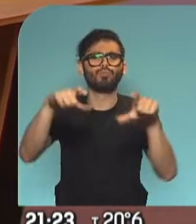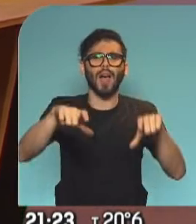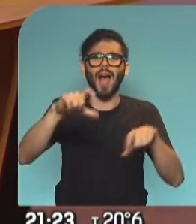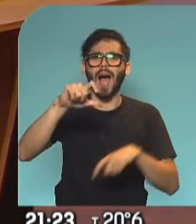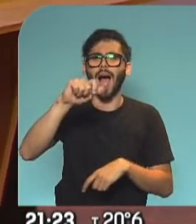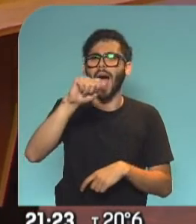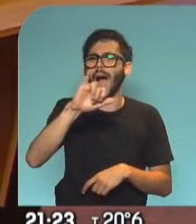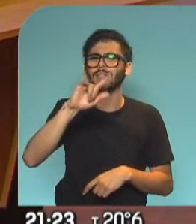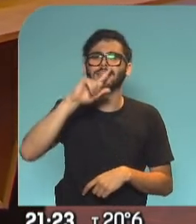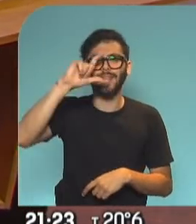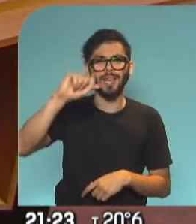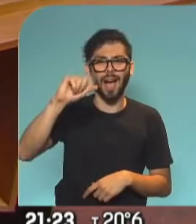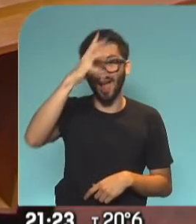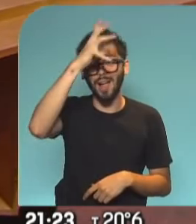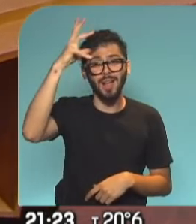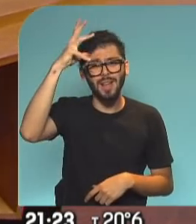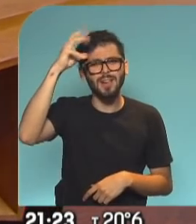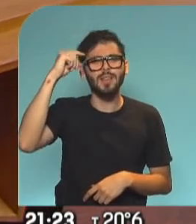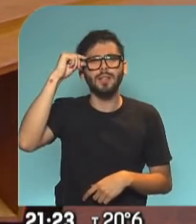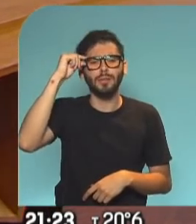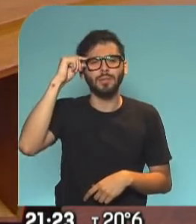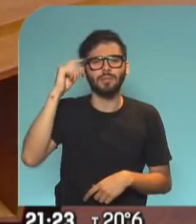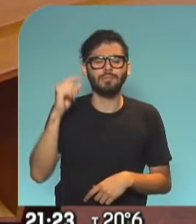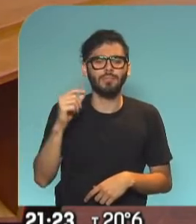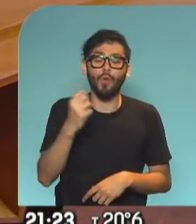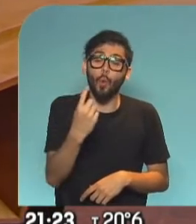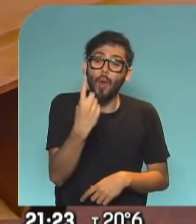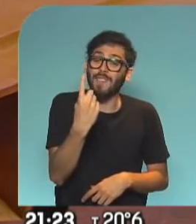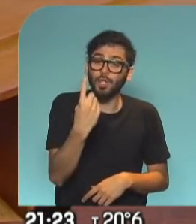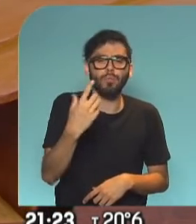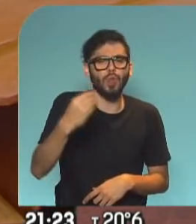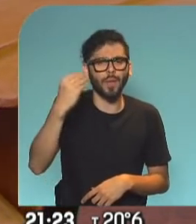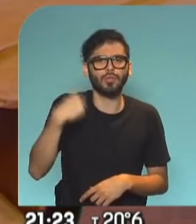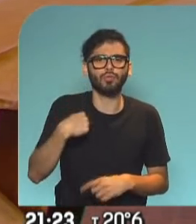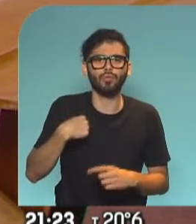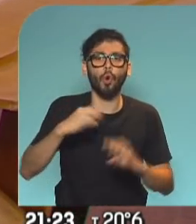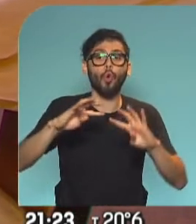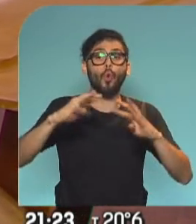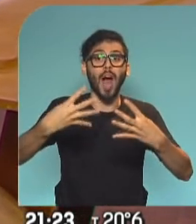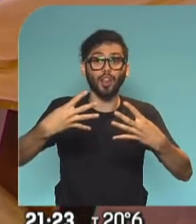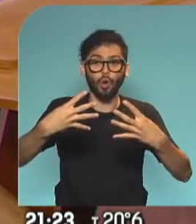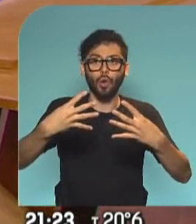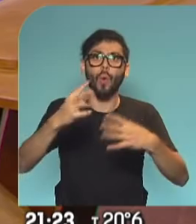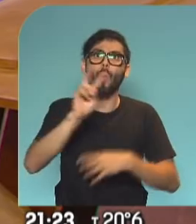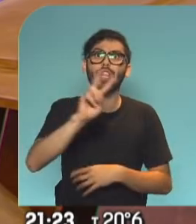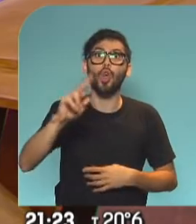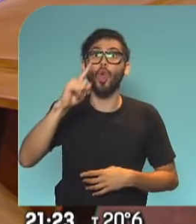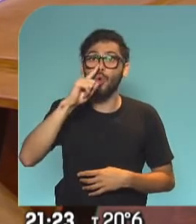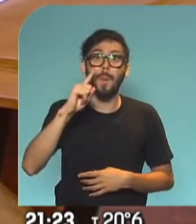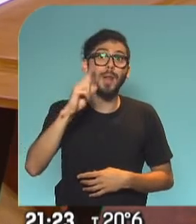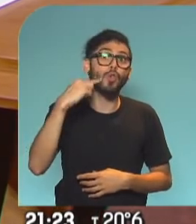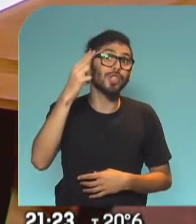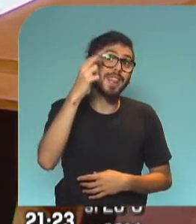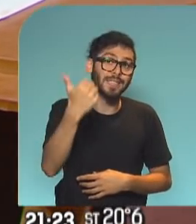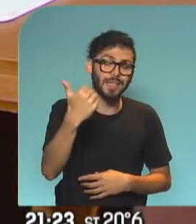sino varias en lo que me mostraste fue cuarto de final claro 22 de junio de 1986 exacto contra inglaterra